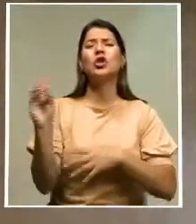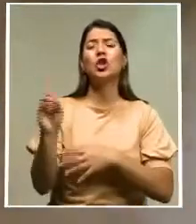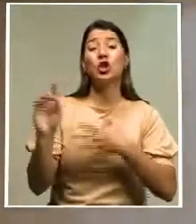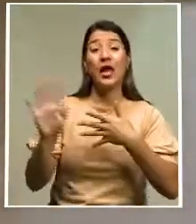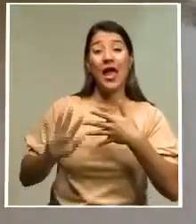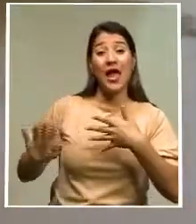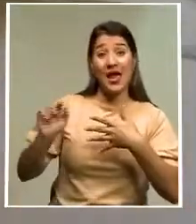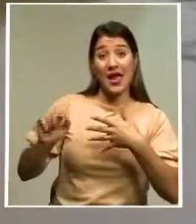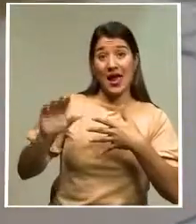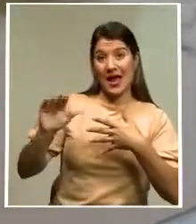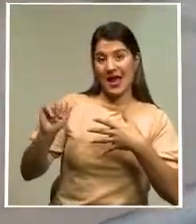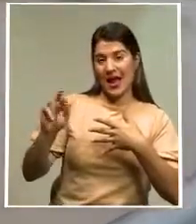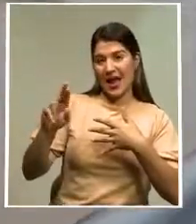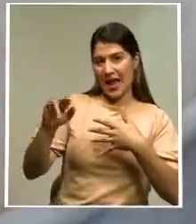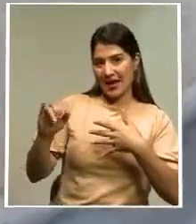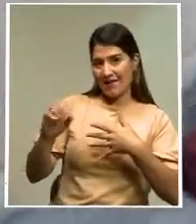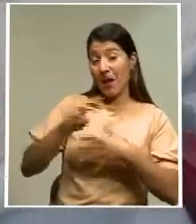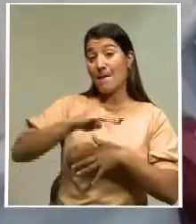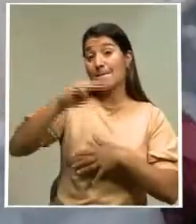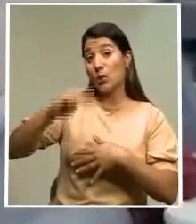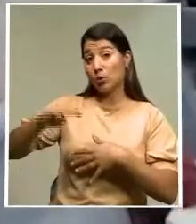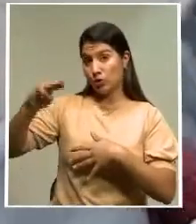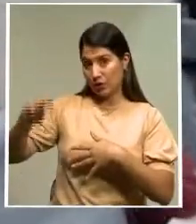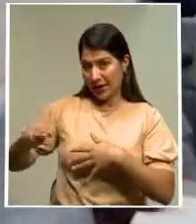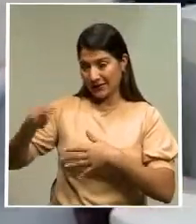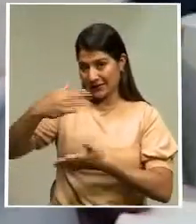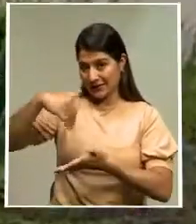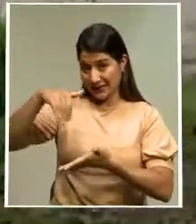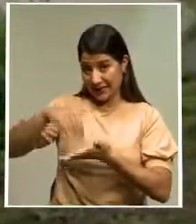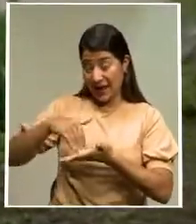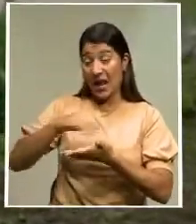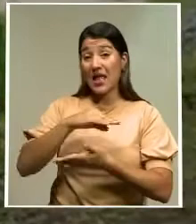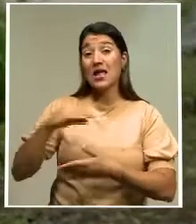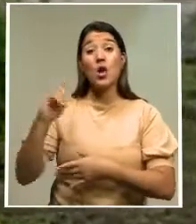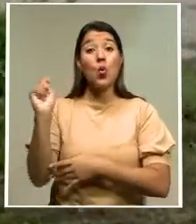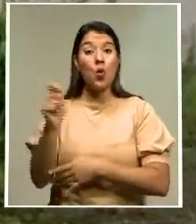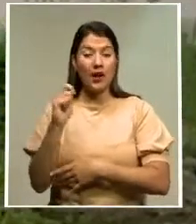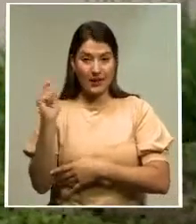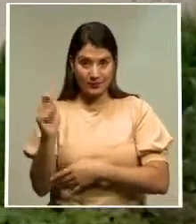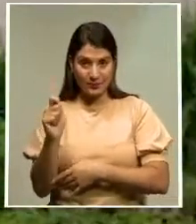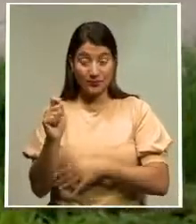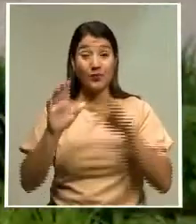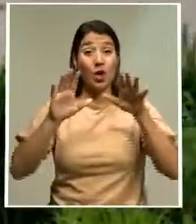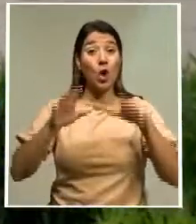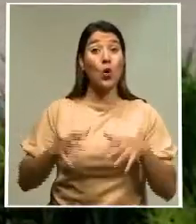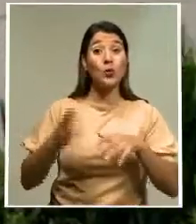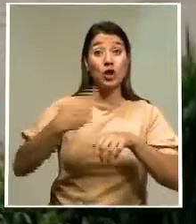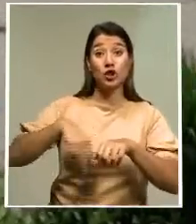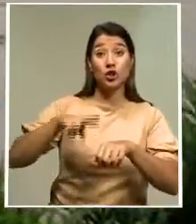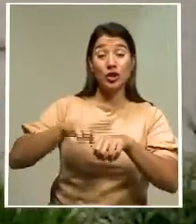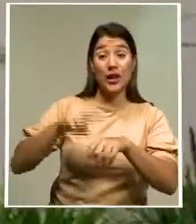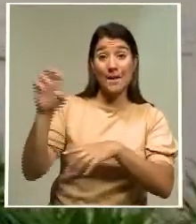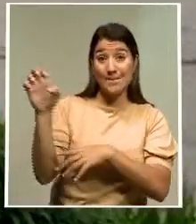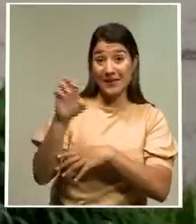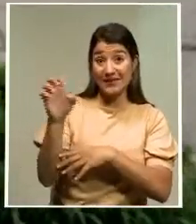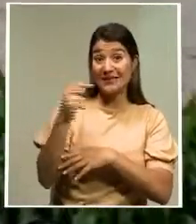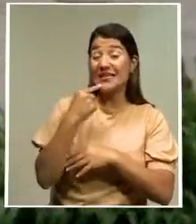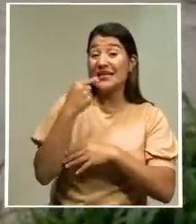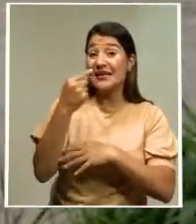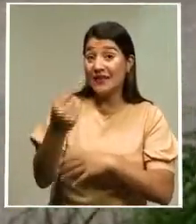Caribe y zonas montañosas del Valle Central y Guanacaste. La Comisión Nacional de Emergencias reportó hasta las 5 de esta